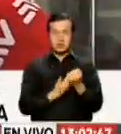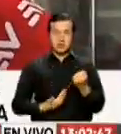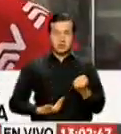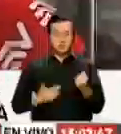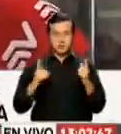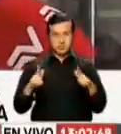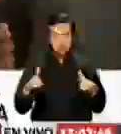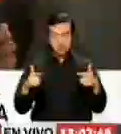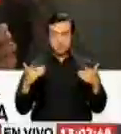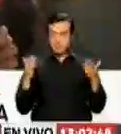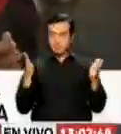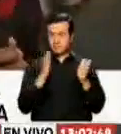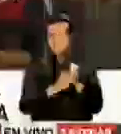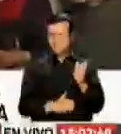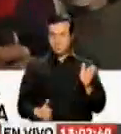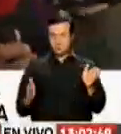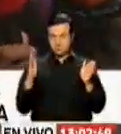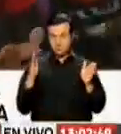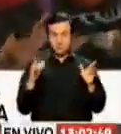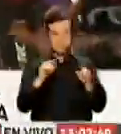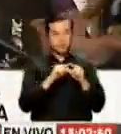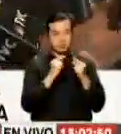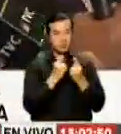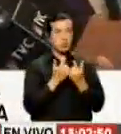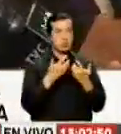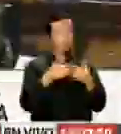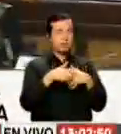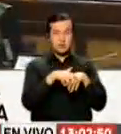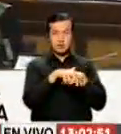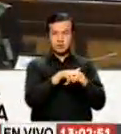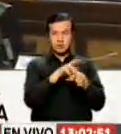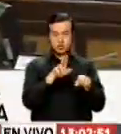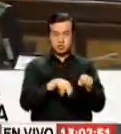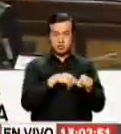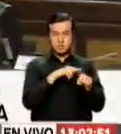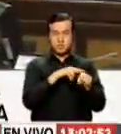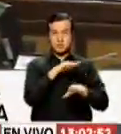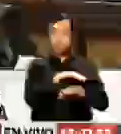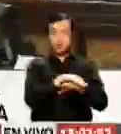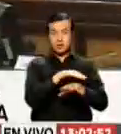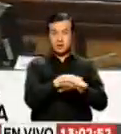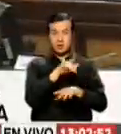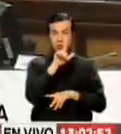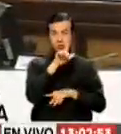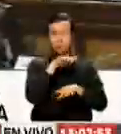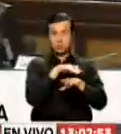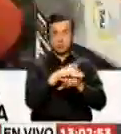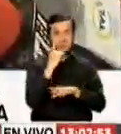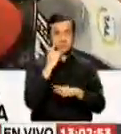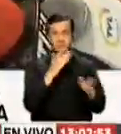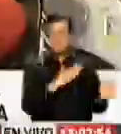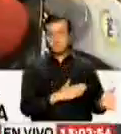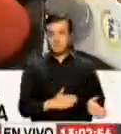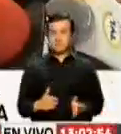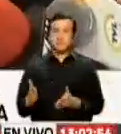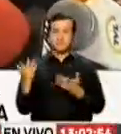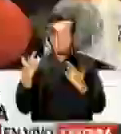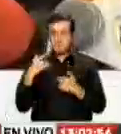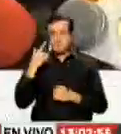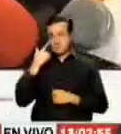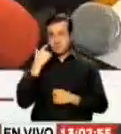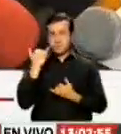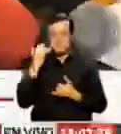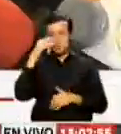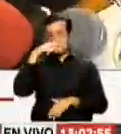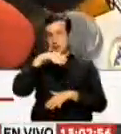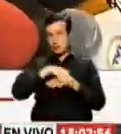termine su periodo. Mientras que bancadas como la de Integración Nacional se reunirán la tarde de este lunes para definir posiciones. La resolvemos hoy en la